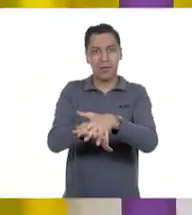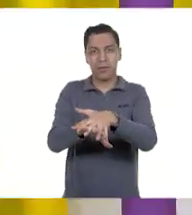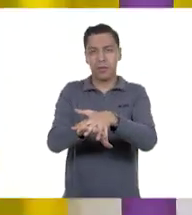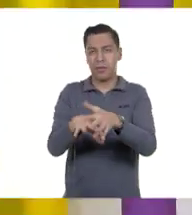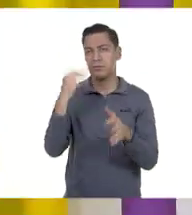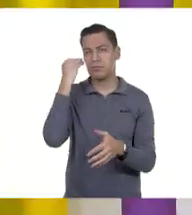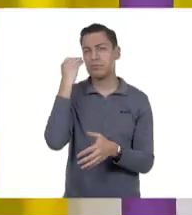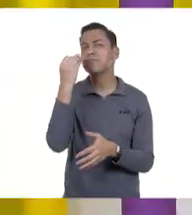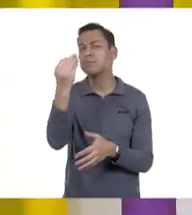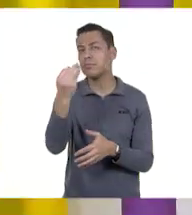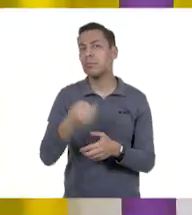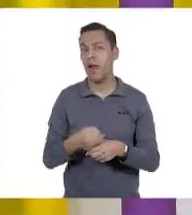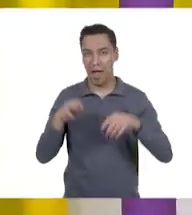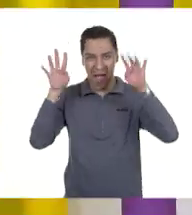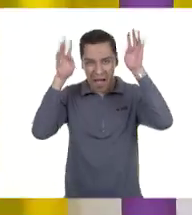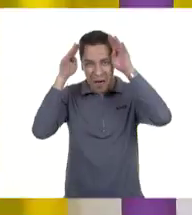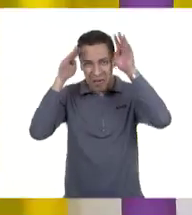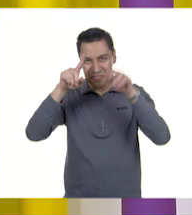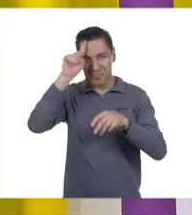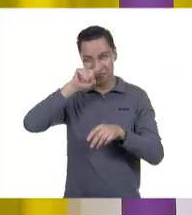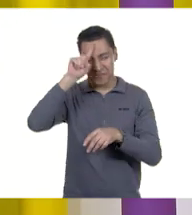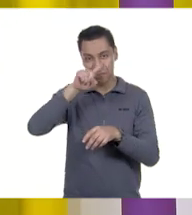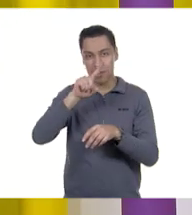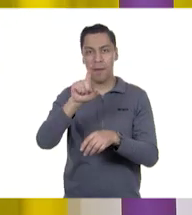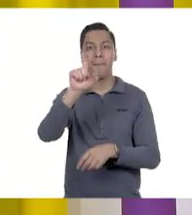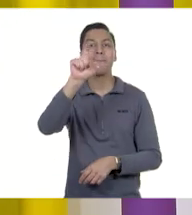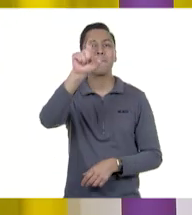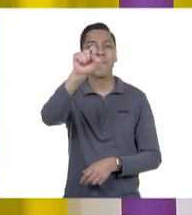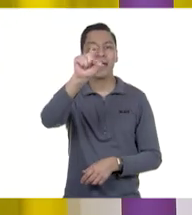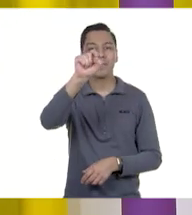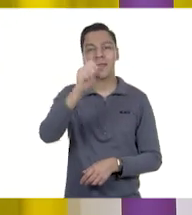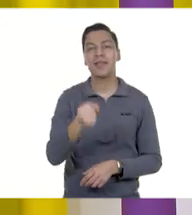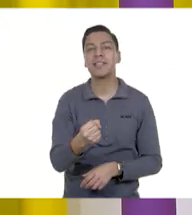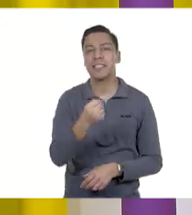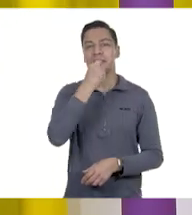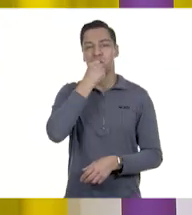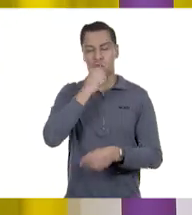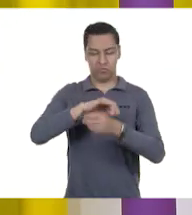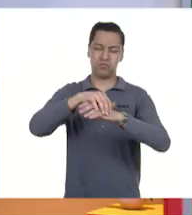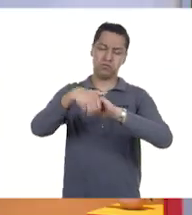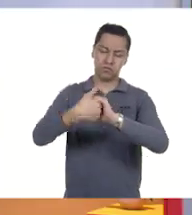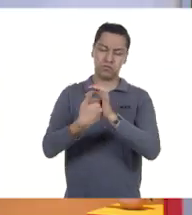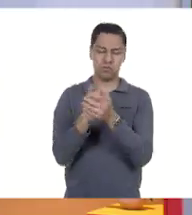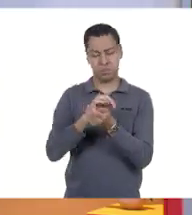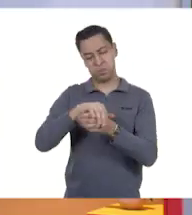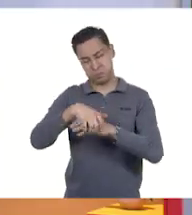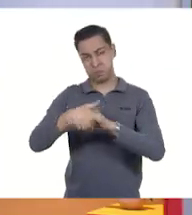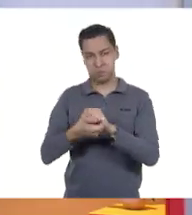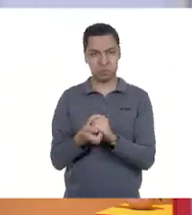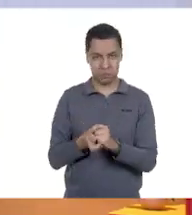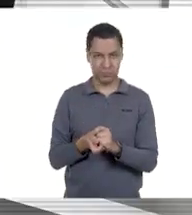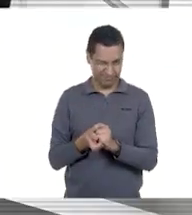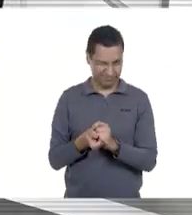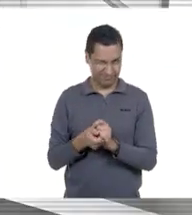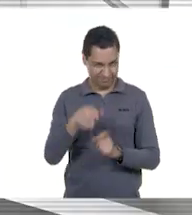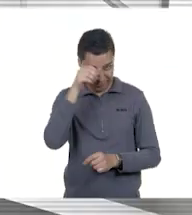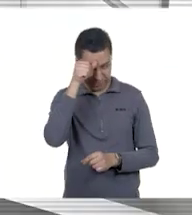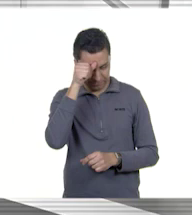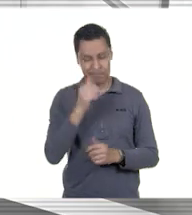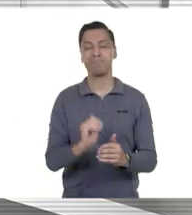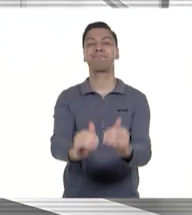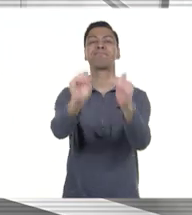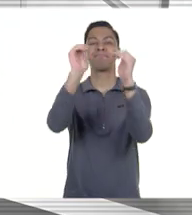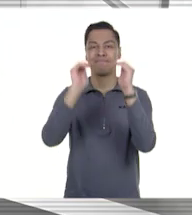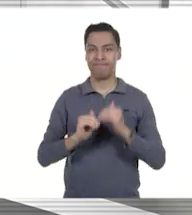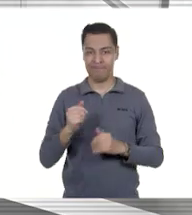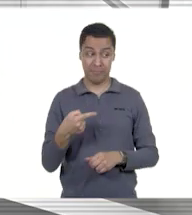segundos aproximadamente, nos dice Ajolisto, para poder tener las manos muy limpias y desinfectadas. Muy bien, es tu turno. Mi turno, la última, ¿qué será lo